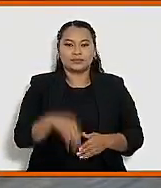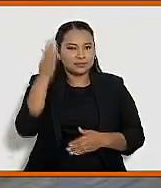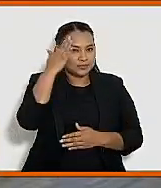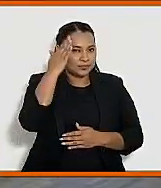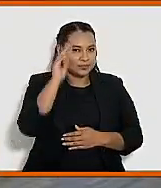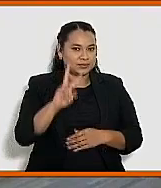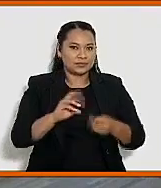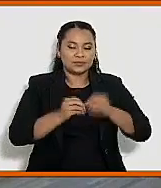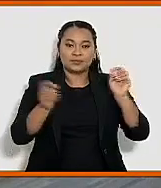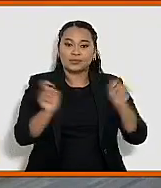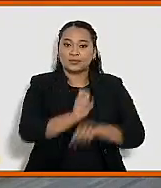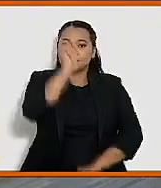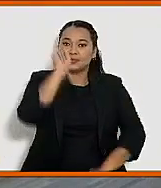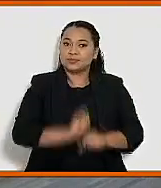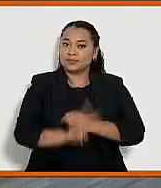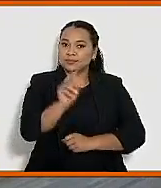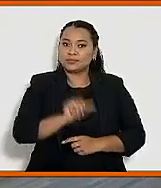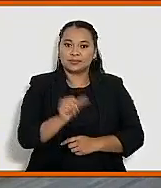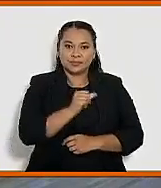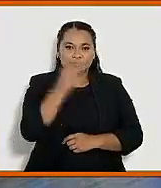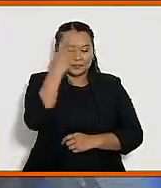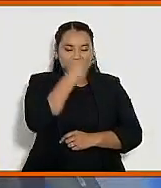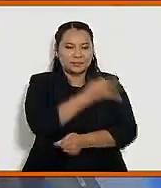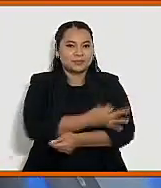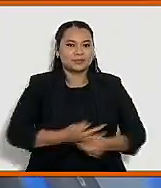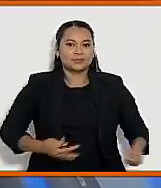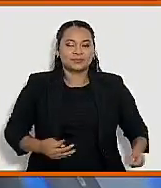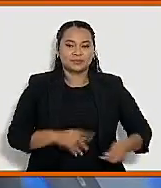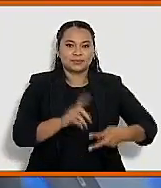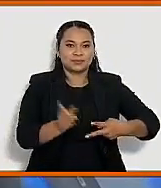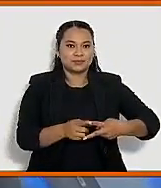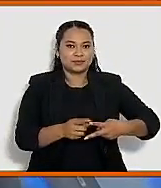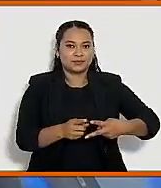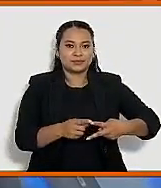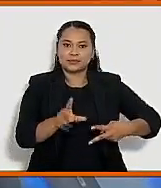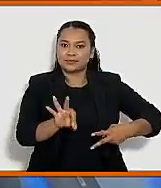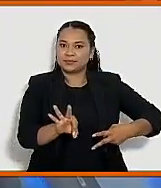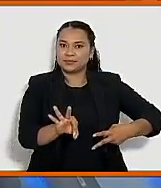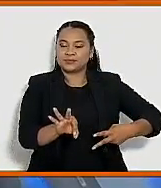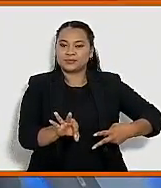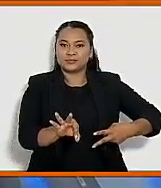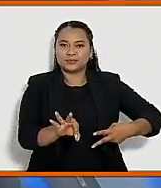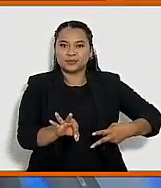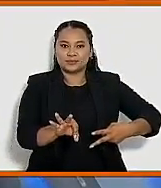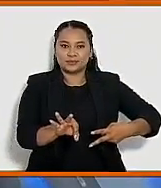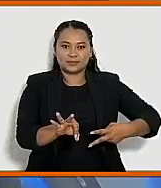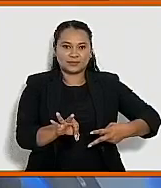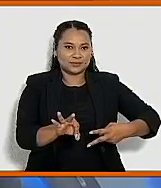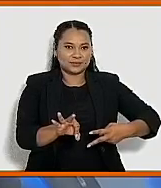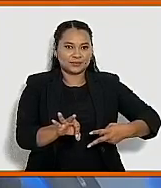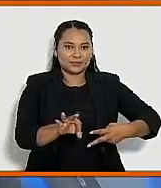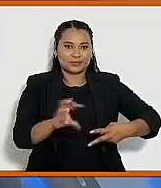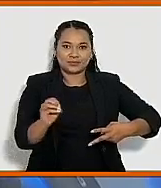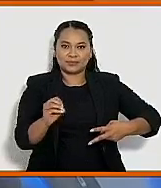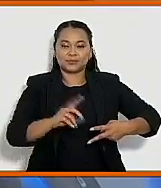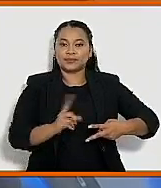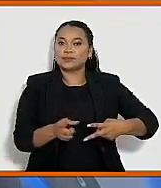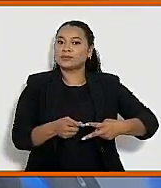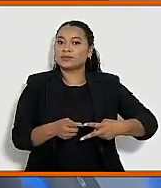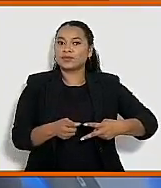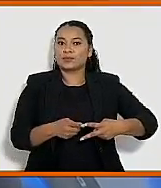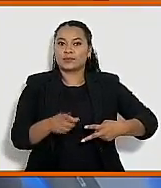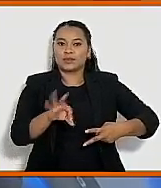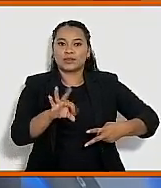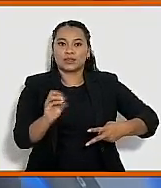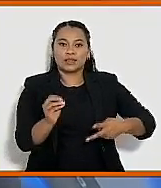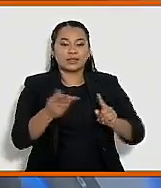tarde. Atento, se viene tu primer número ganador, tu primer dígito. 9, segundo dígito. 0, primer número ganador es